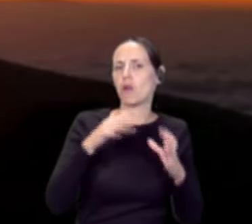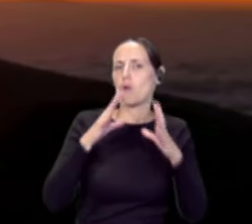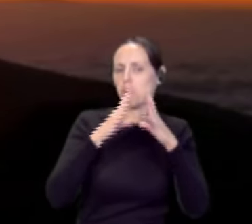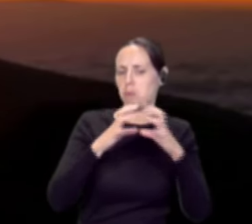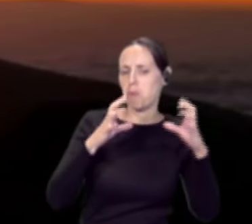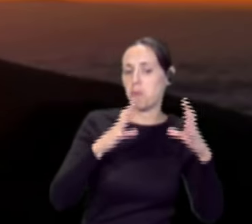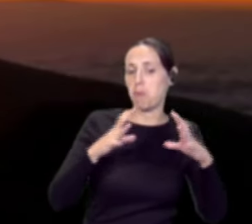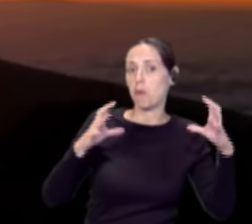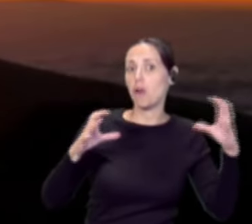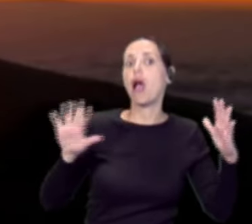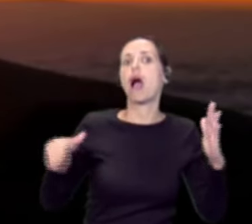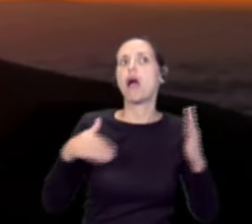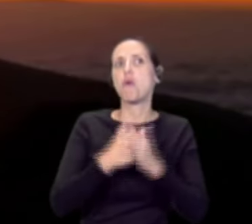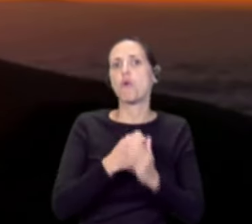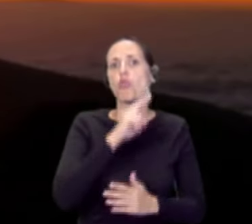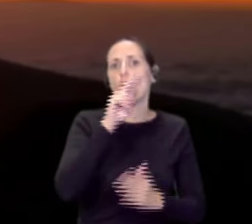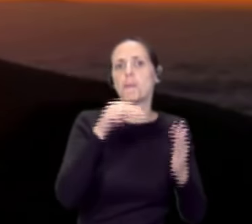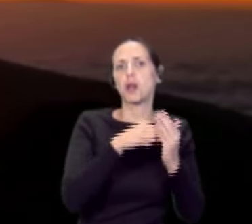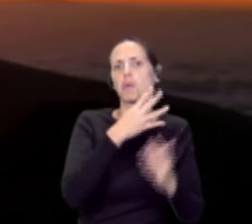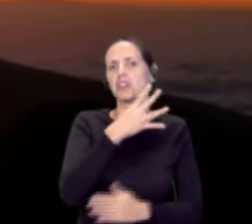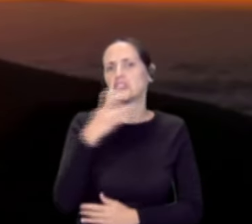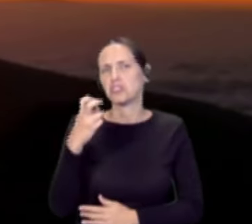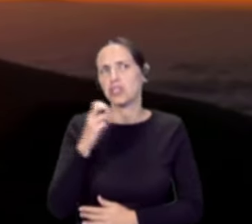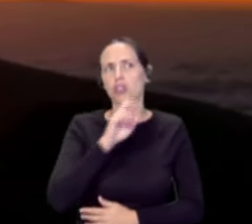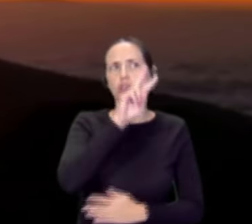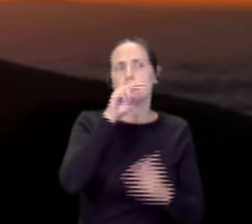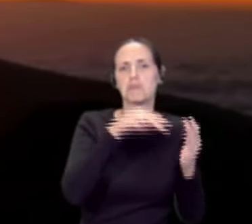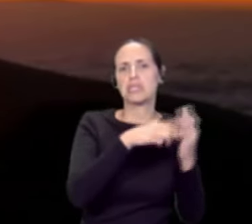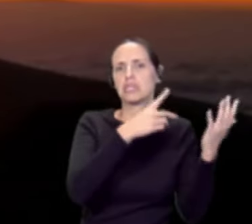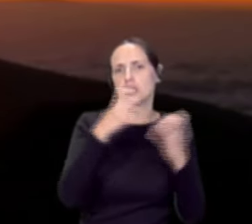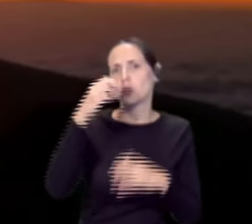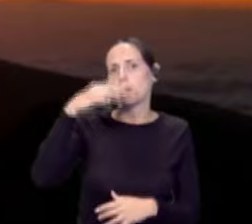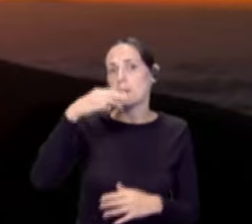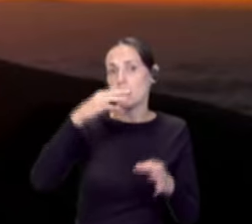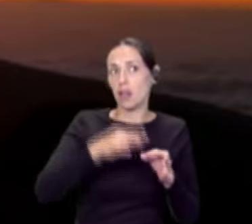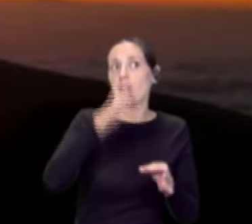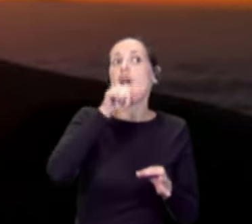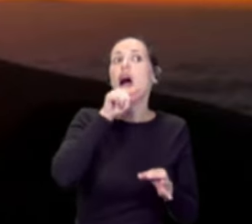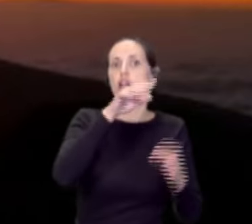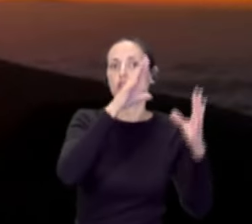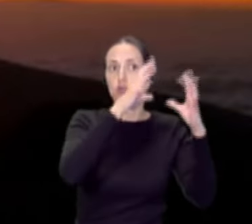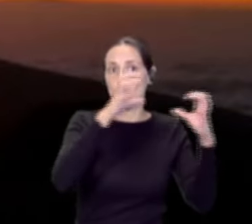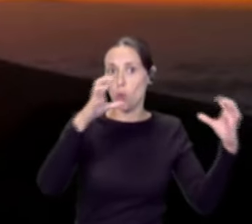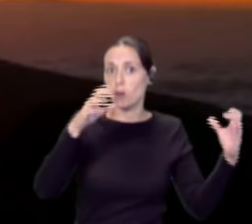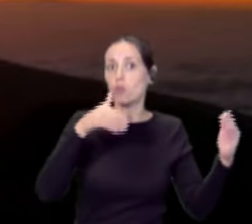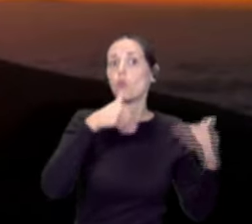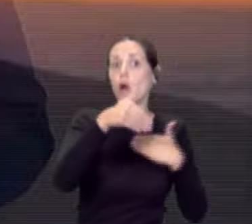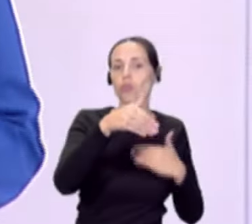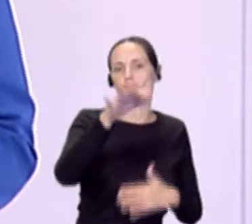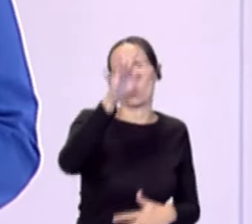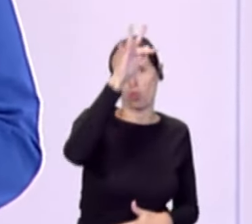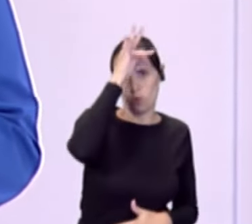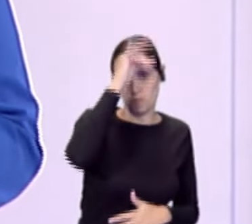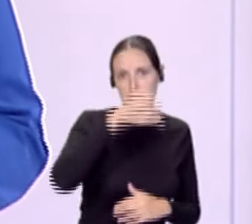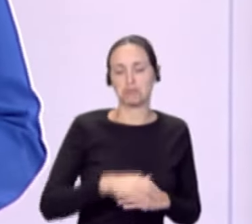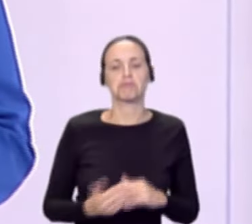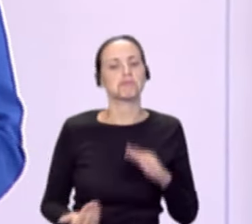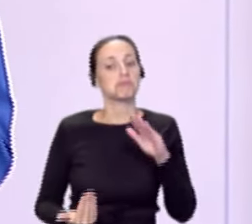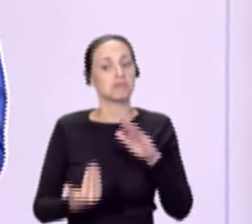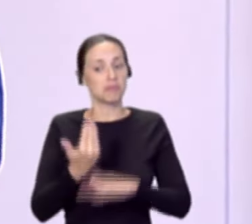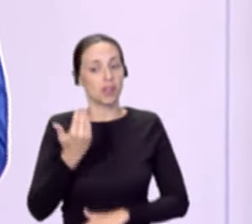los 2.400, 2.600 metros de altitud el próximo domingo. Jornada en general tranquila en la de